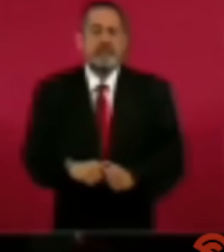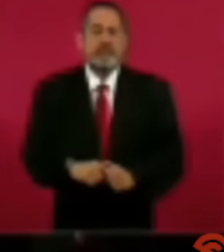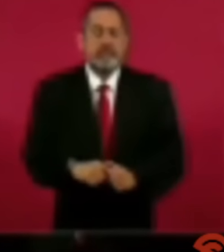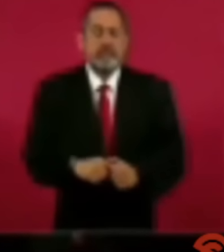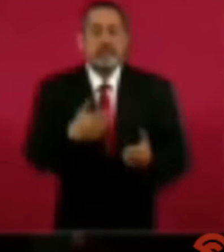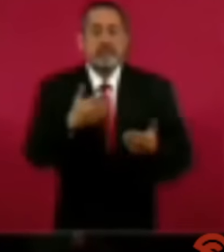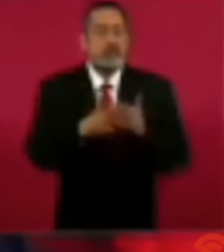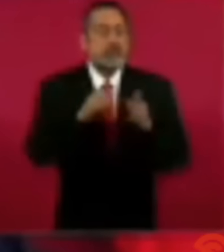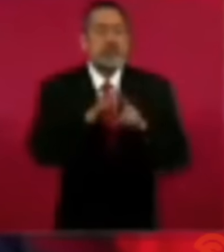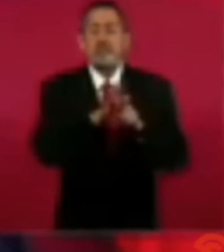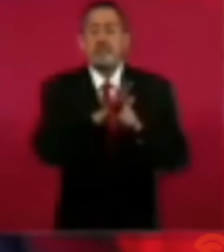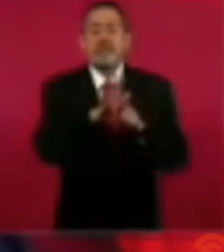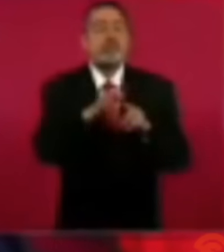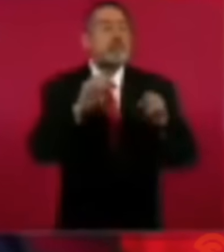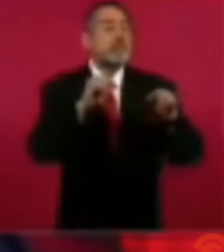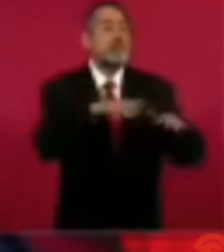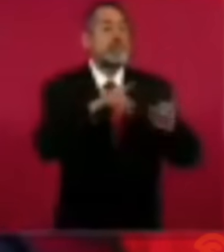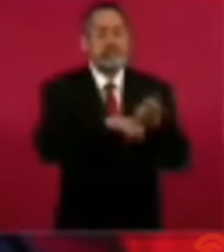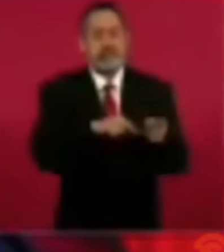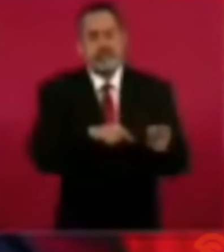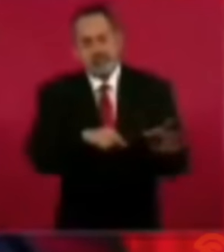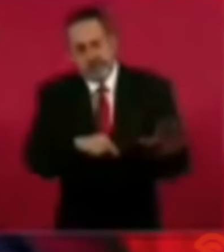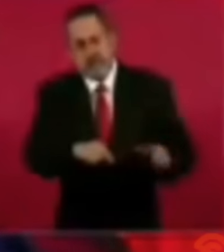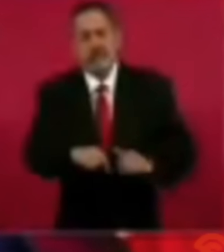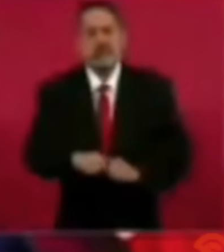tiene bastante propaganda